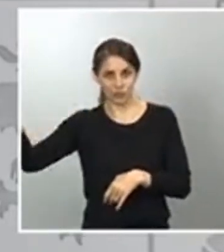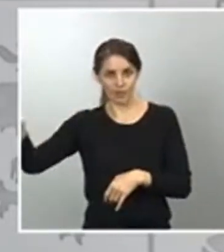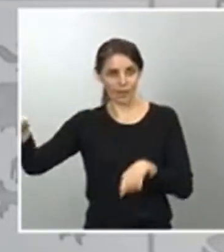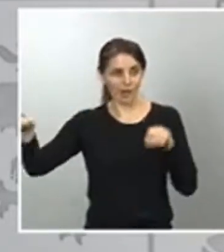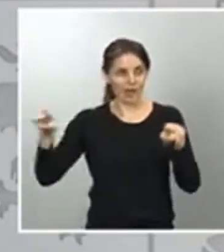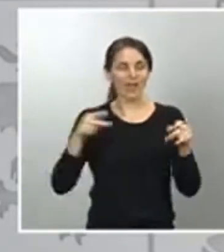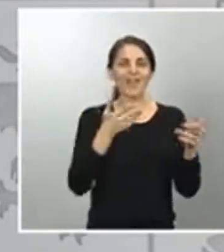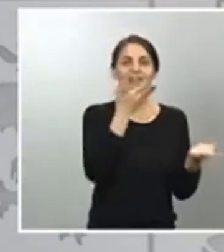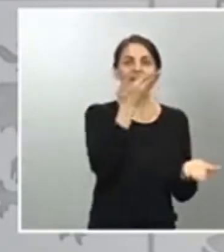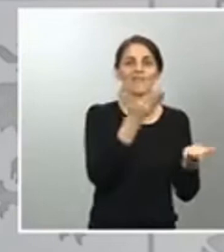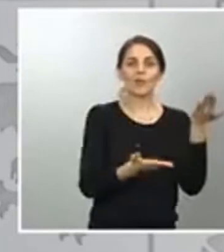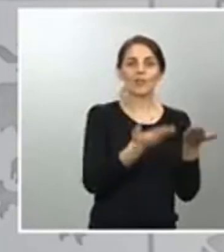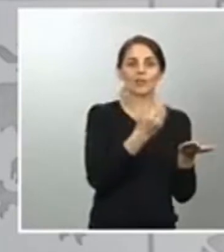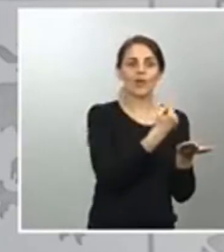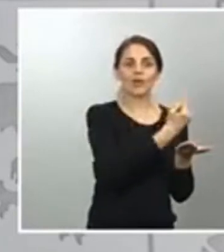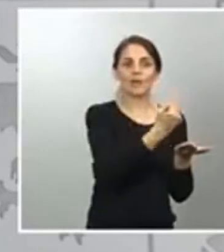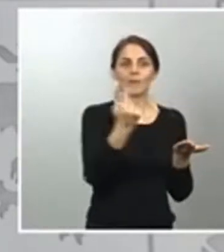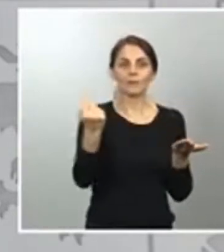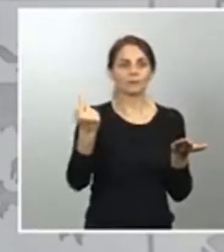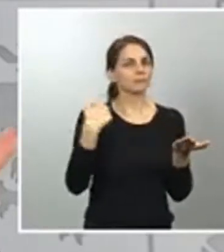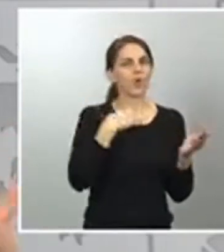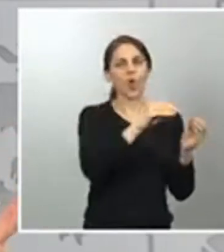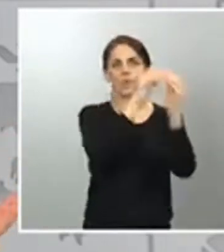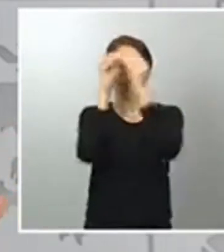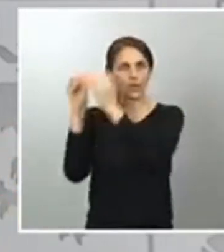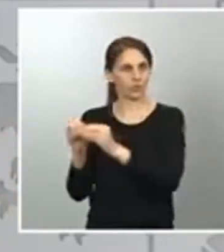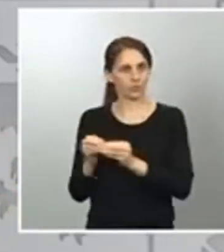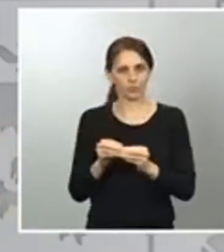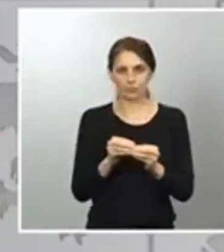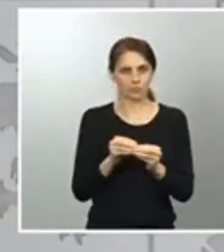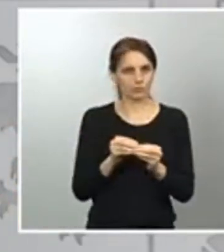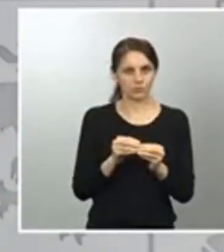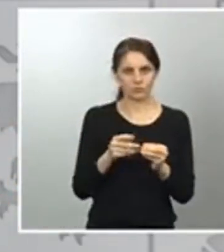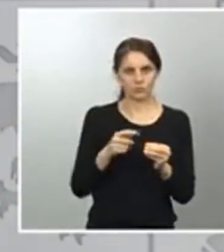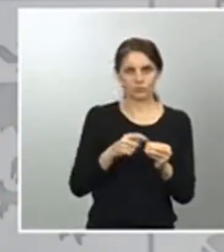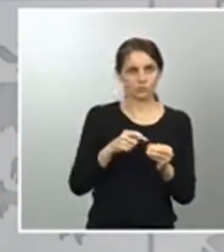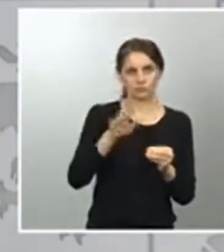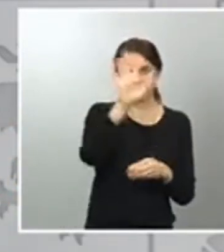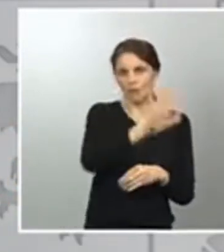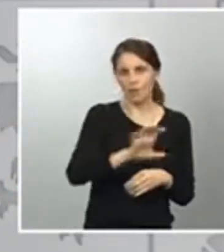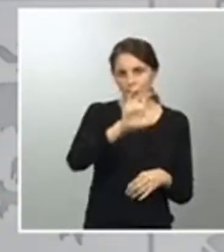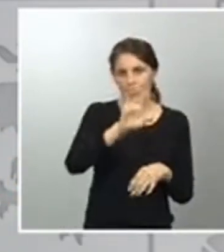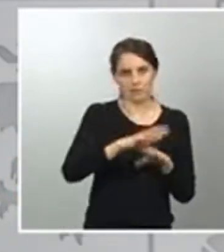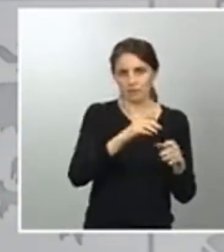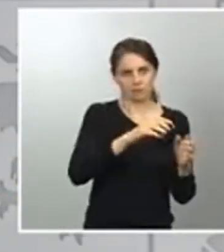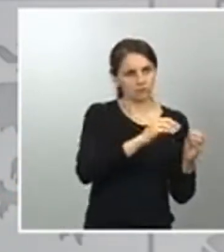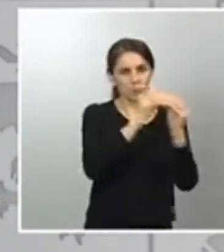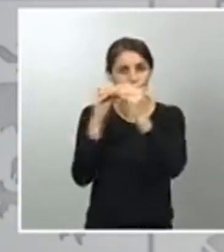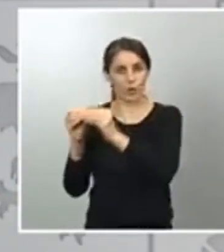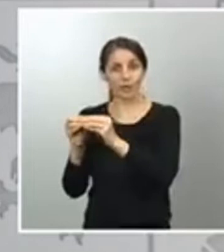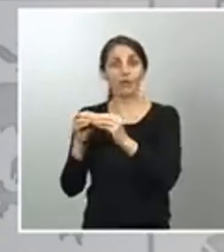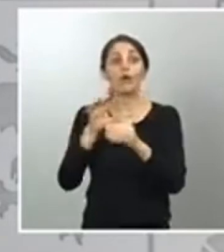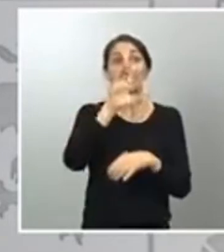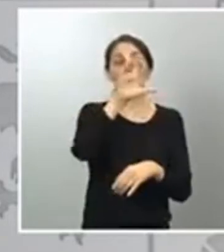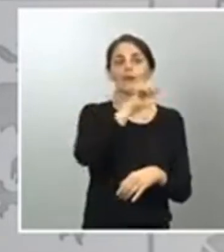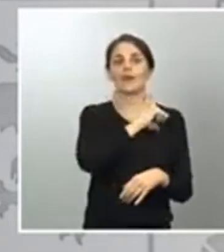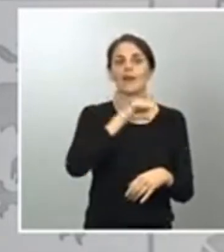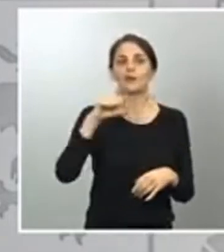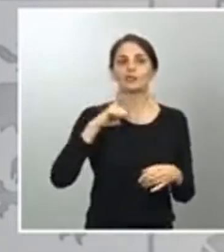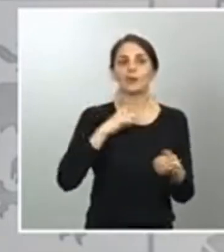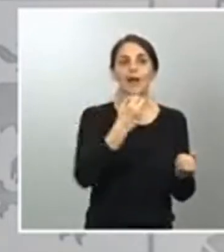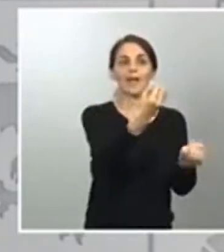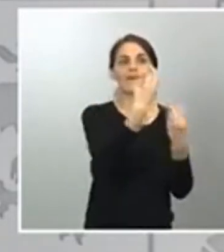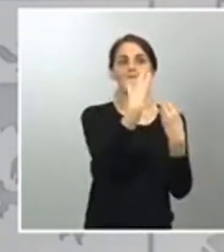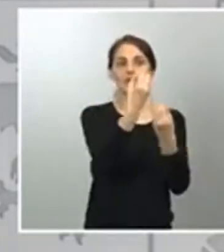criterios homogéneos en todo el país, que lógicamente las comunidades autónomas trasladarán al Ministerio de Sanidad y será el Ministerio de Sanidad quien decida cada 15